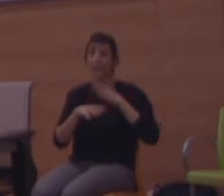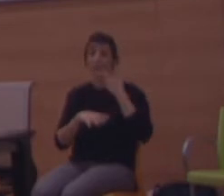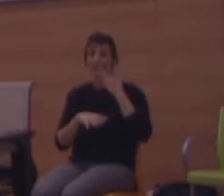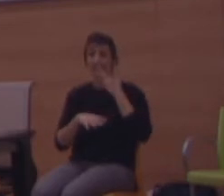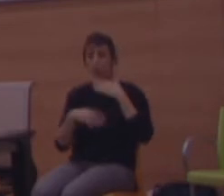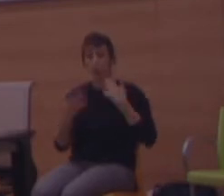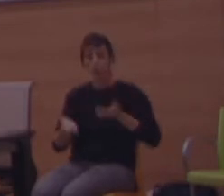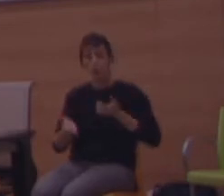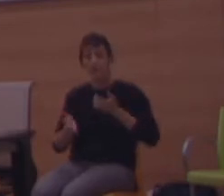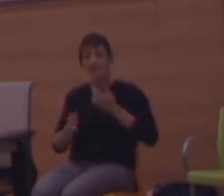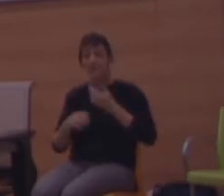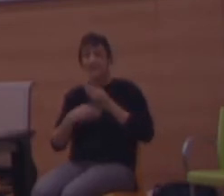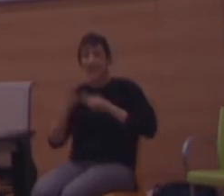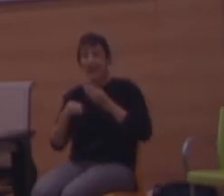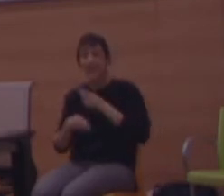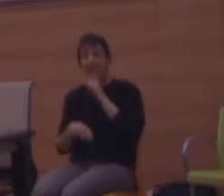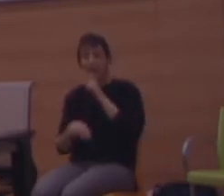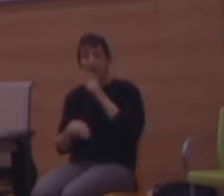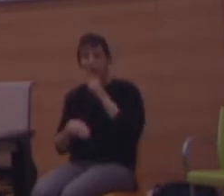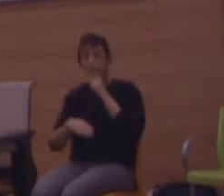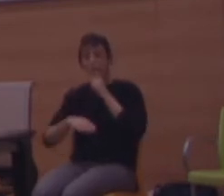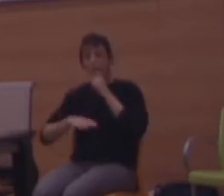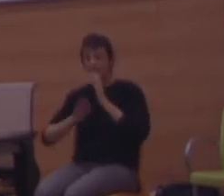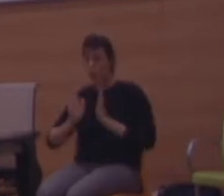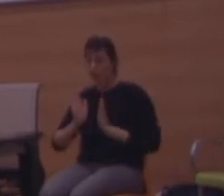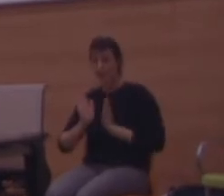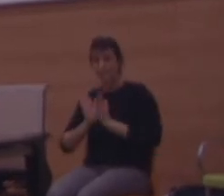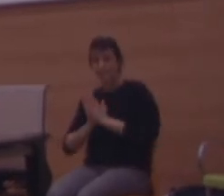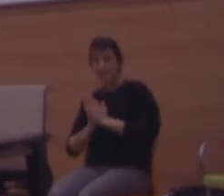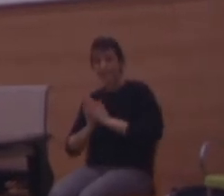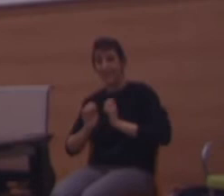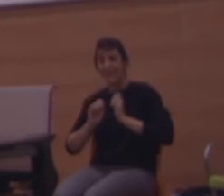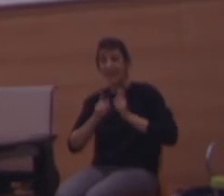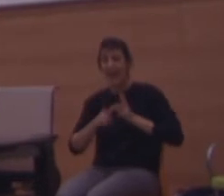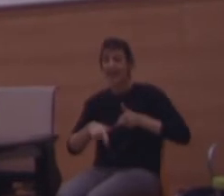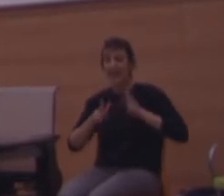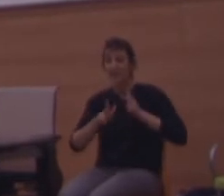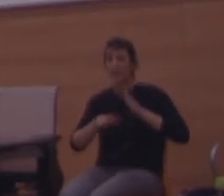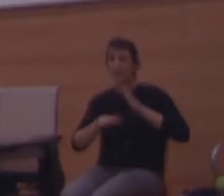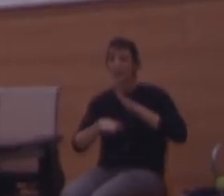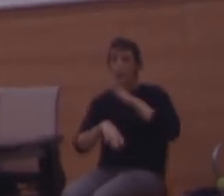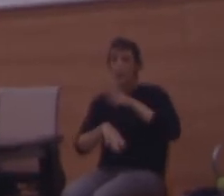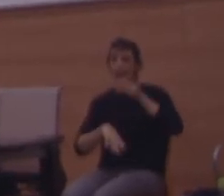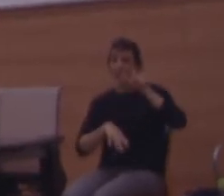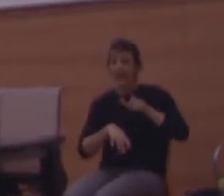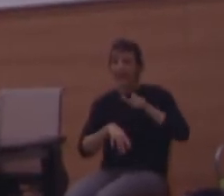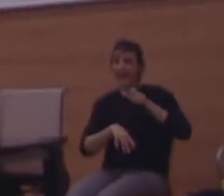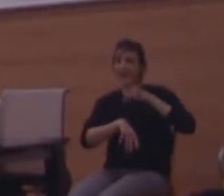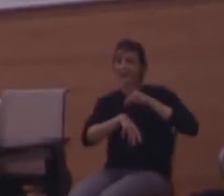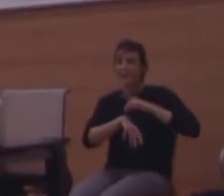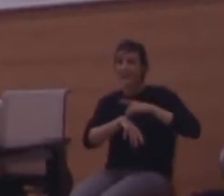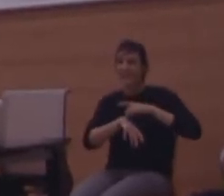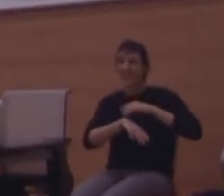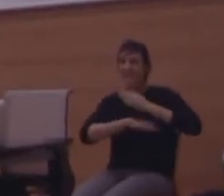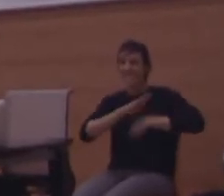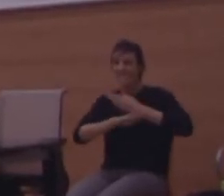las descargas con fieltro, con el objeto, sobre todo, de que el paciente no se lo pueda retirar.